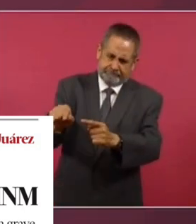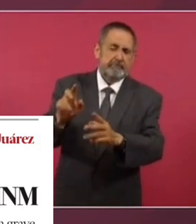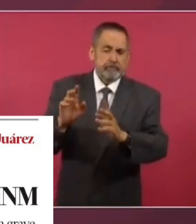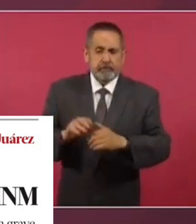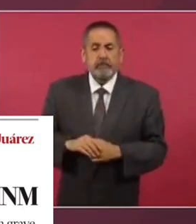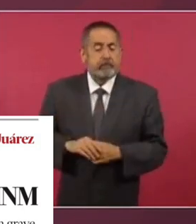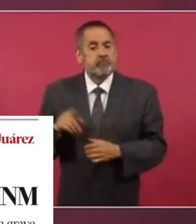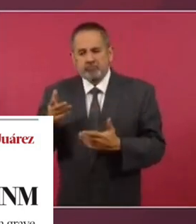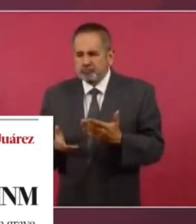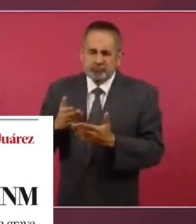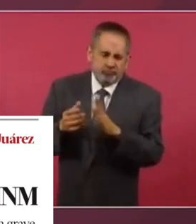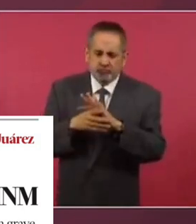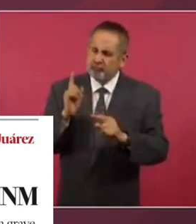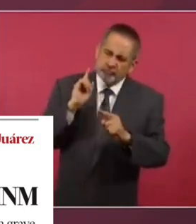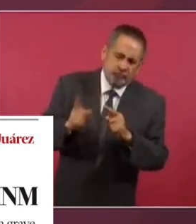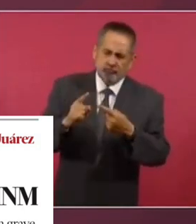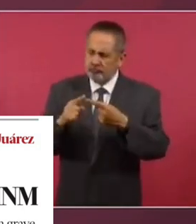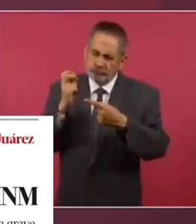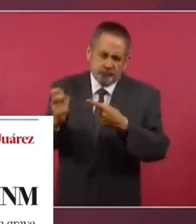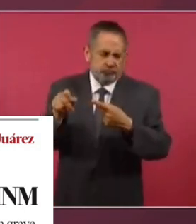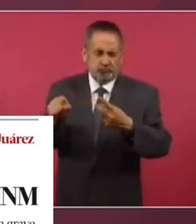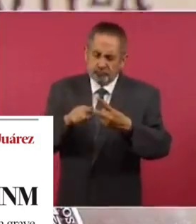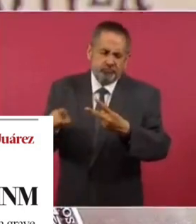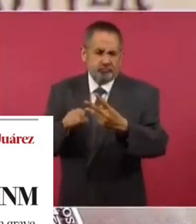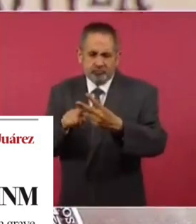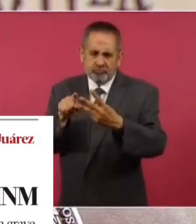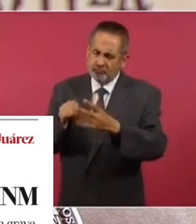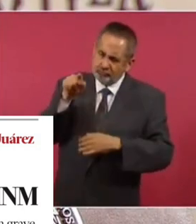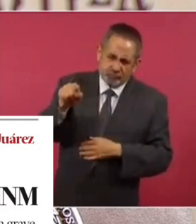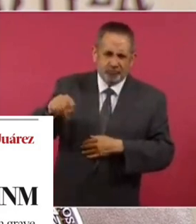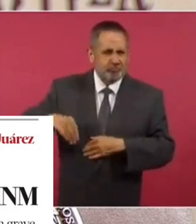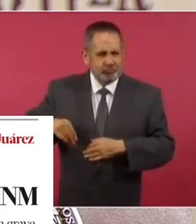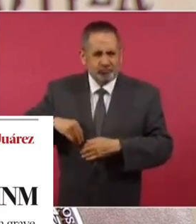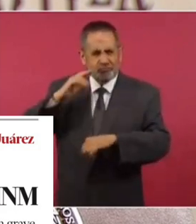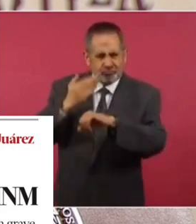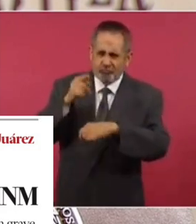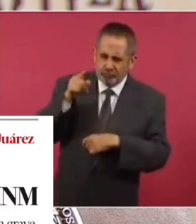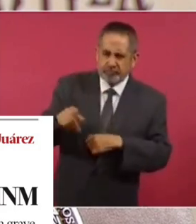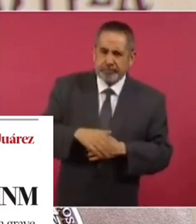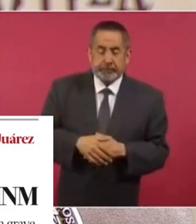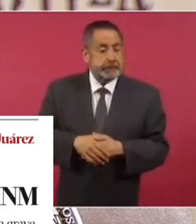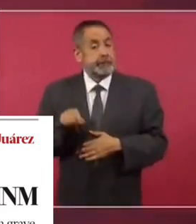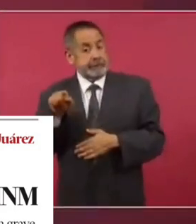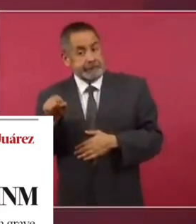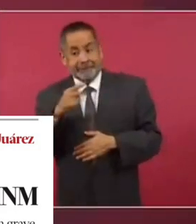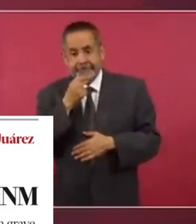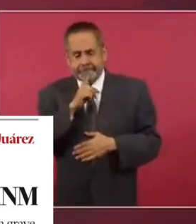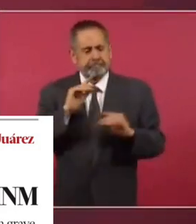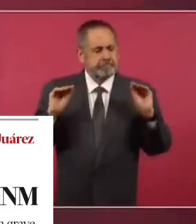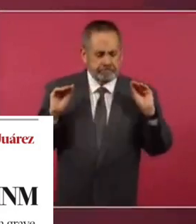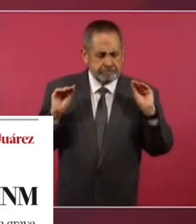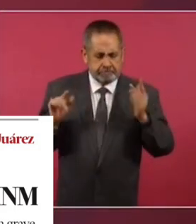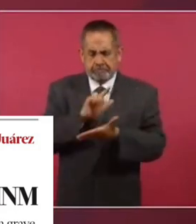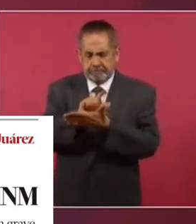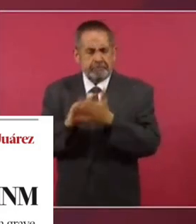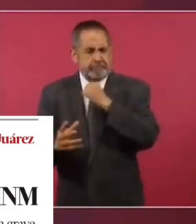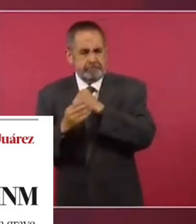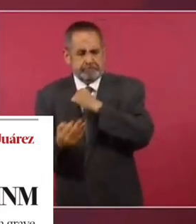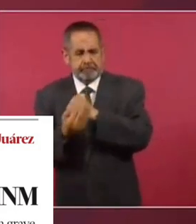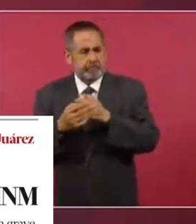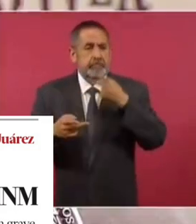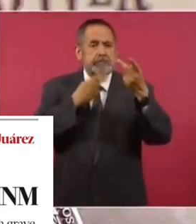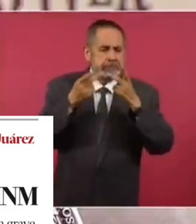formuló una serie de cargos en contra del comisionado del Instituto Nacional de Migración. Él se reservó en términos de ley su derecho a